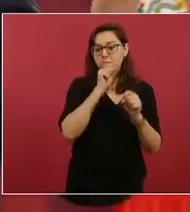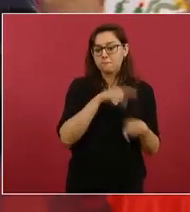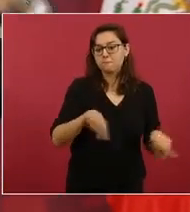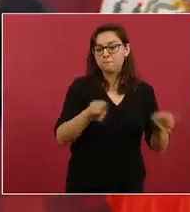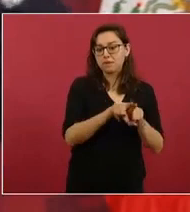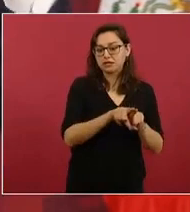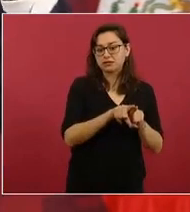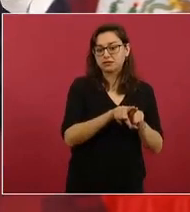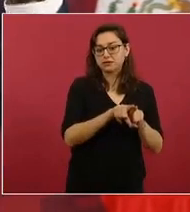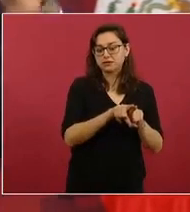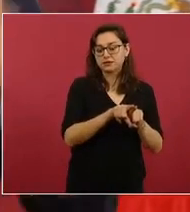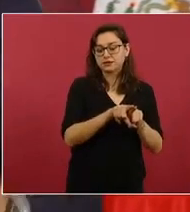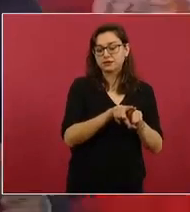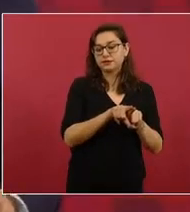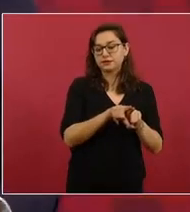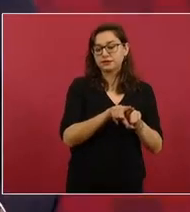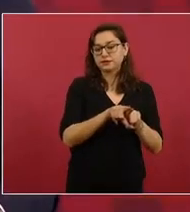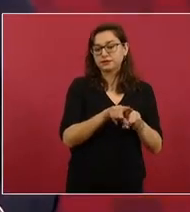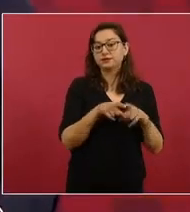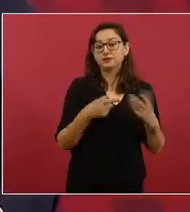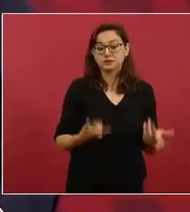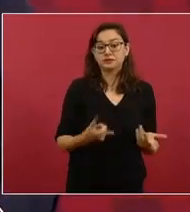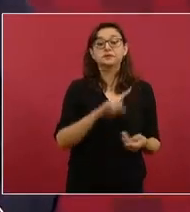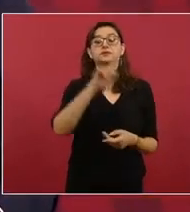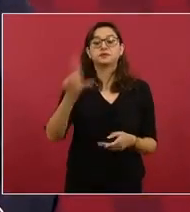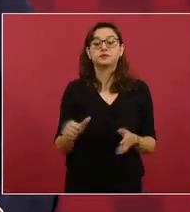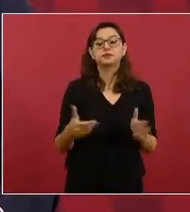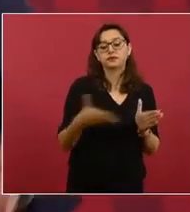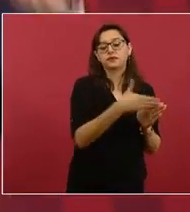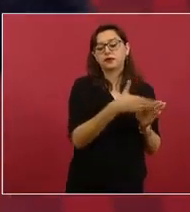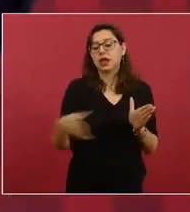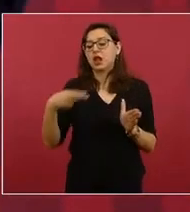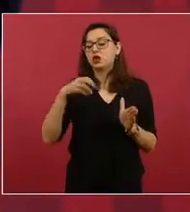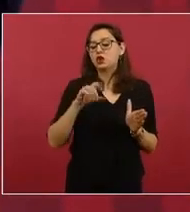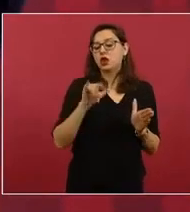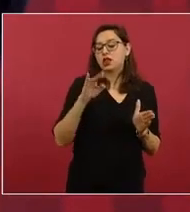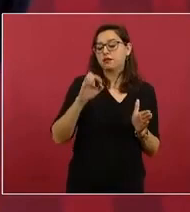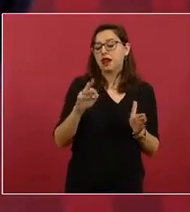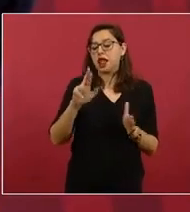y todas las reformas del periodo neoliberal las votaron